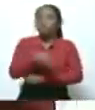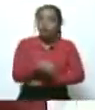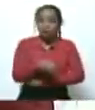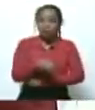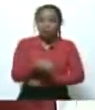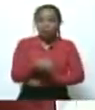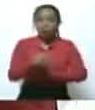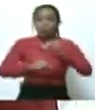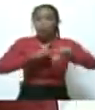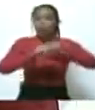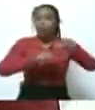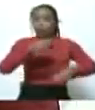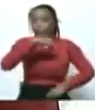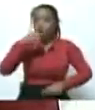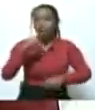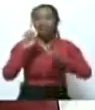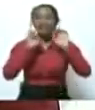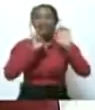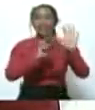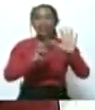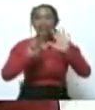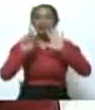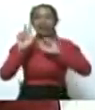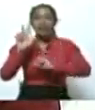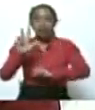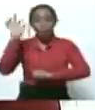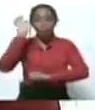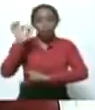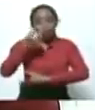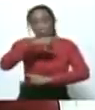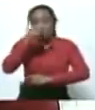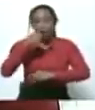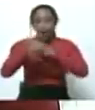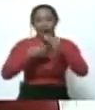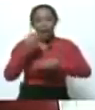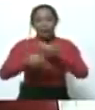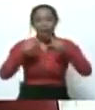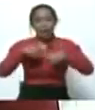más se produce droga. 73% de la droga que se consume en